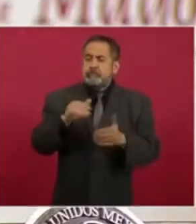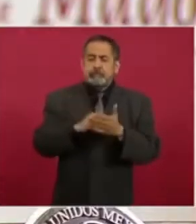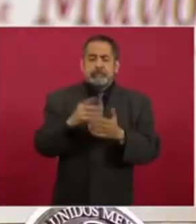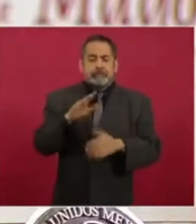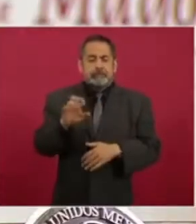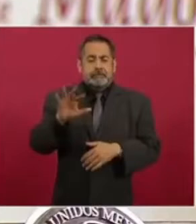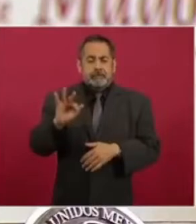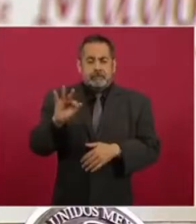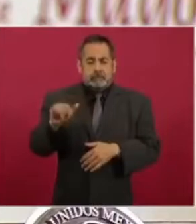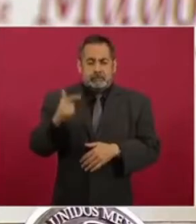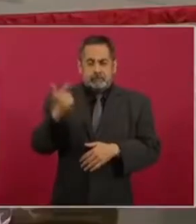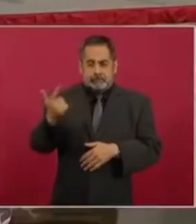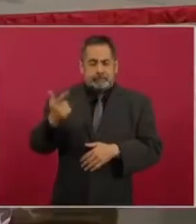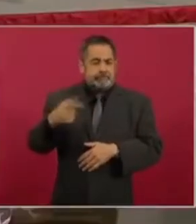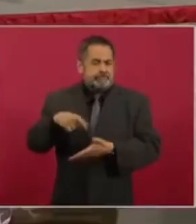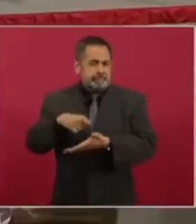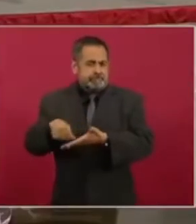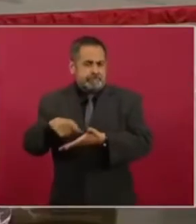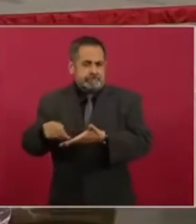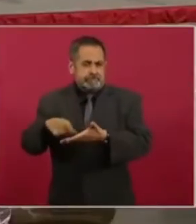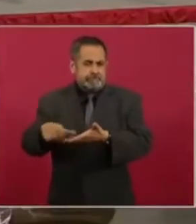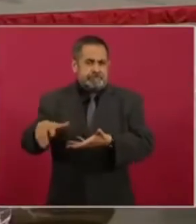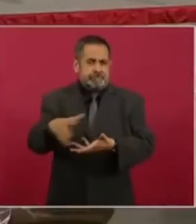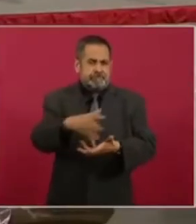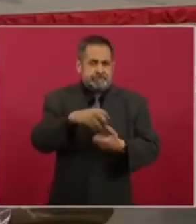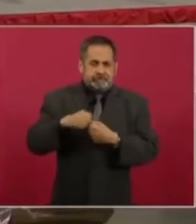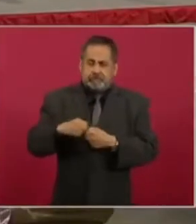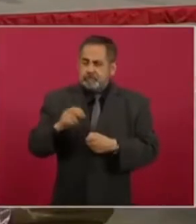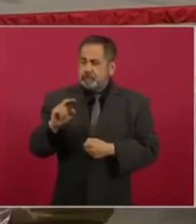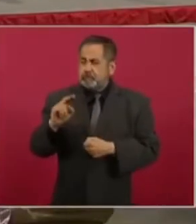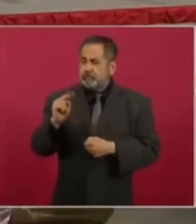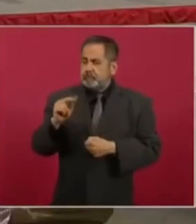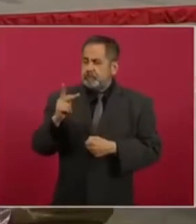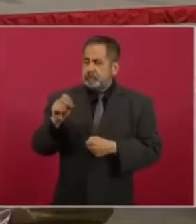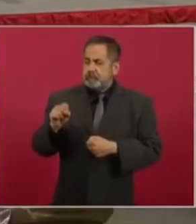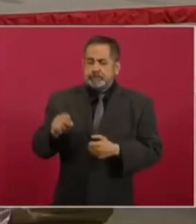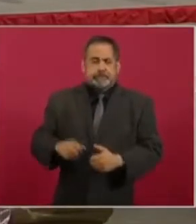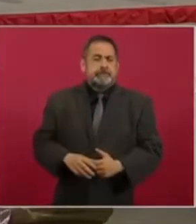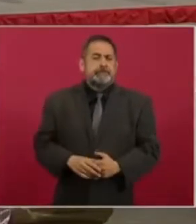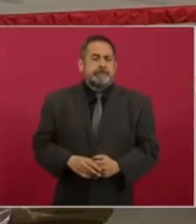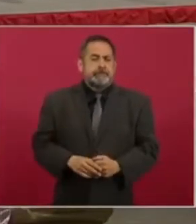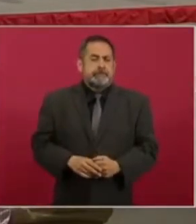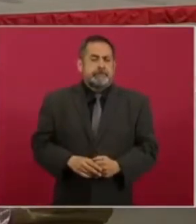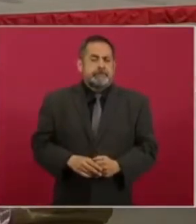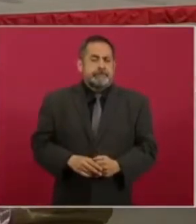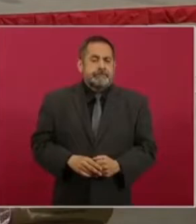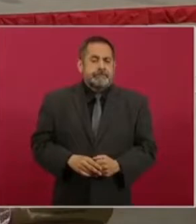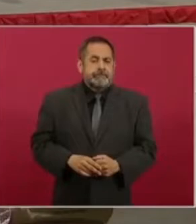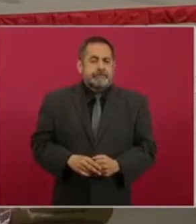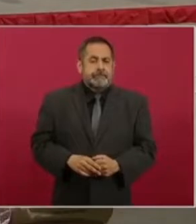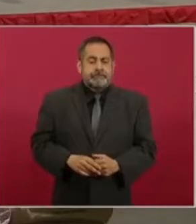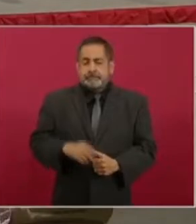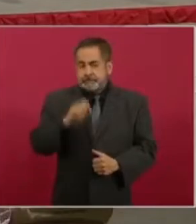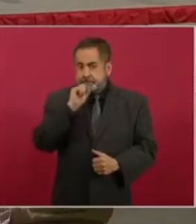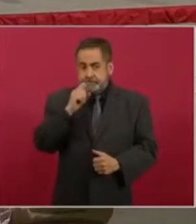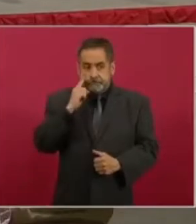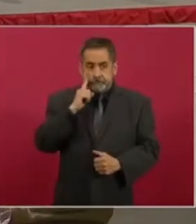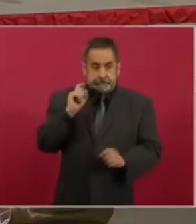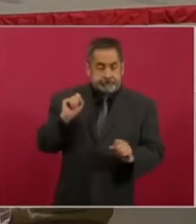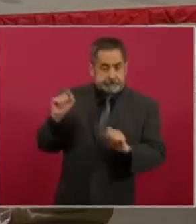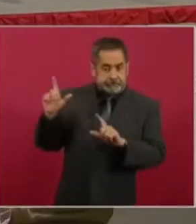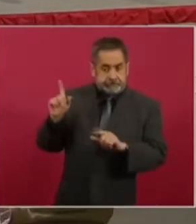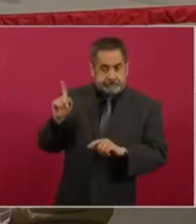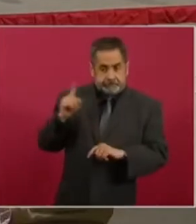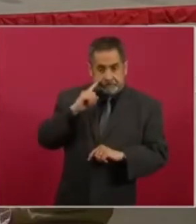32.667.547 piezas por la compra de UNOPS. También hoy podemos apreciar en esta lámina